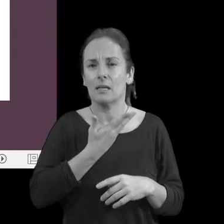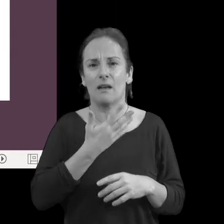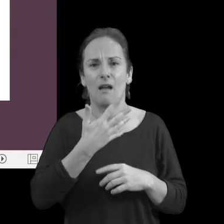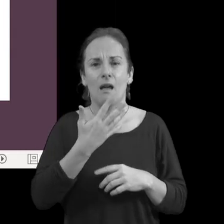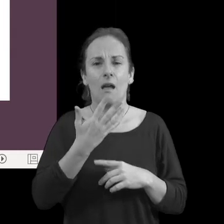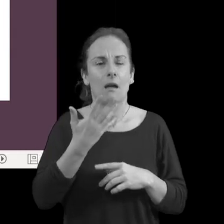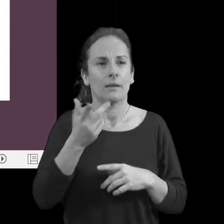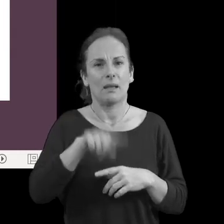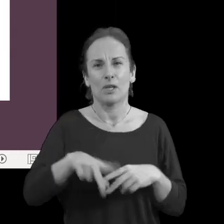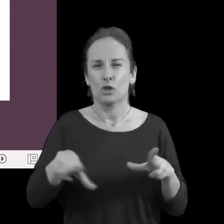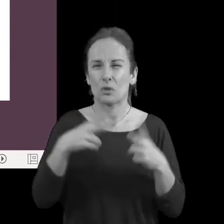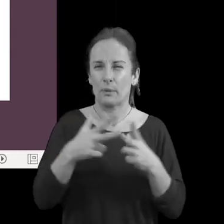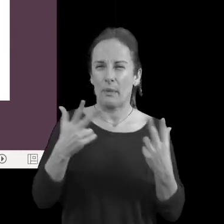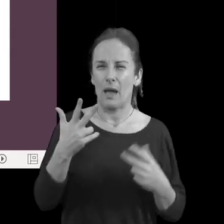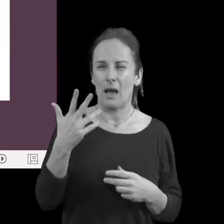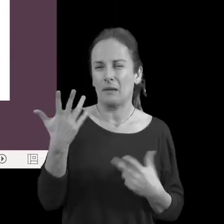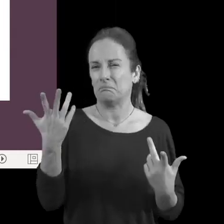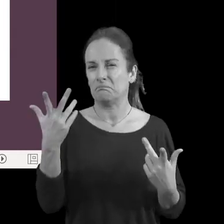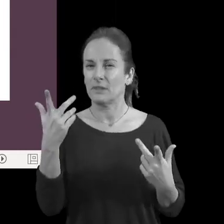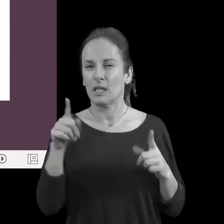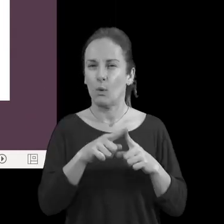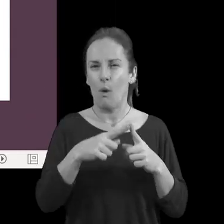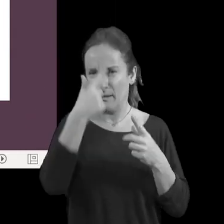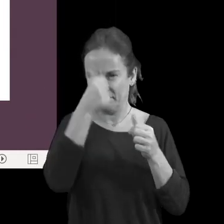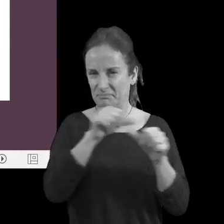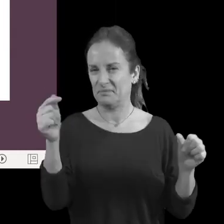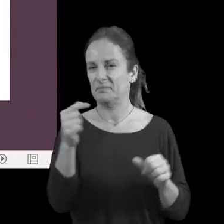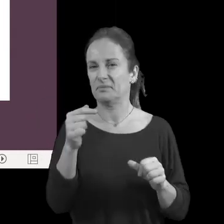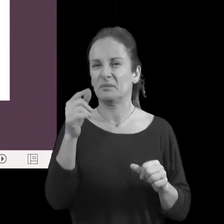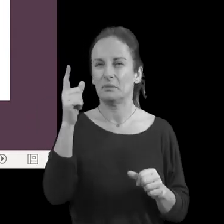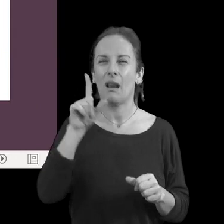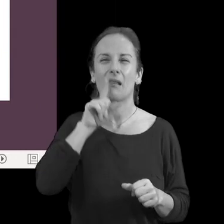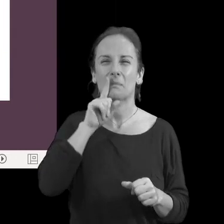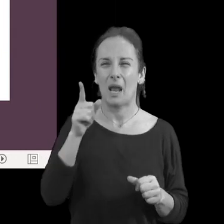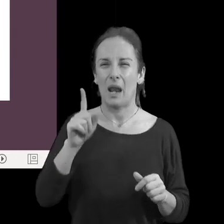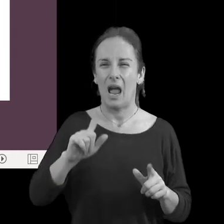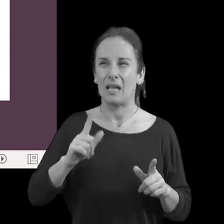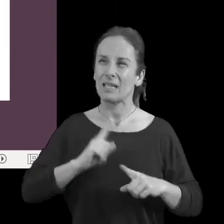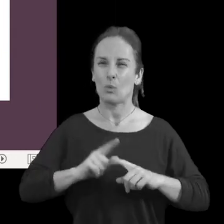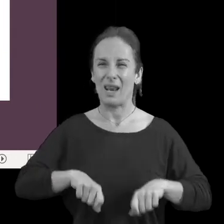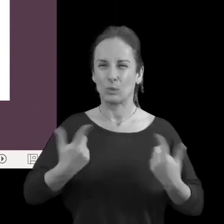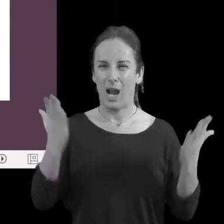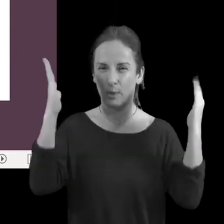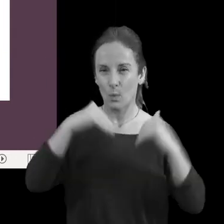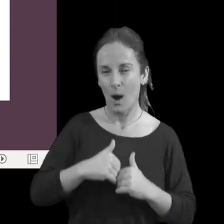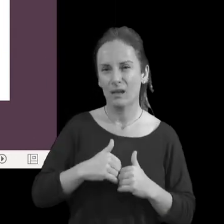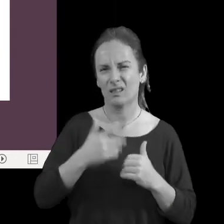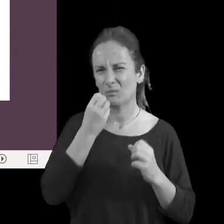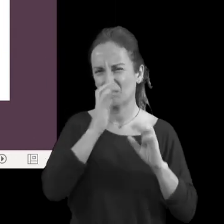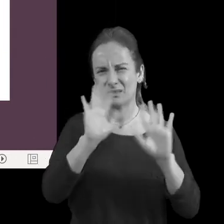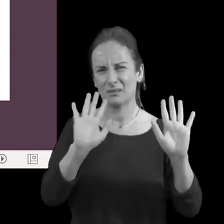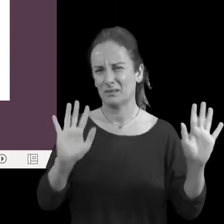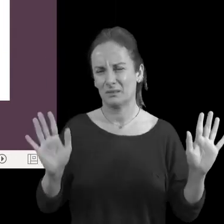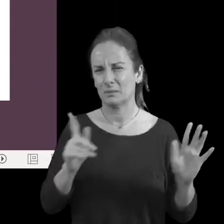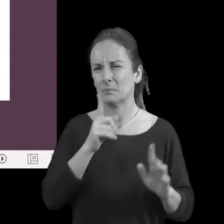ser una mujer desviada, ¿no?, no normal, con una sexualidad no natural, ¿no? Fijaos que todavía seguimos a vueltas